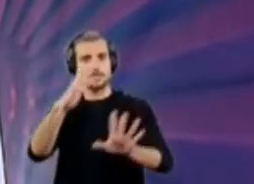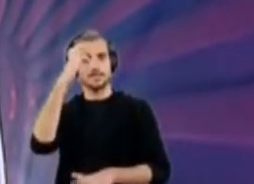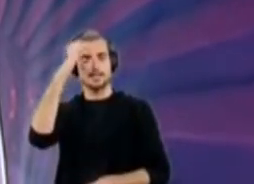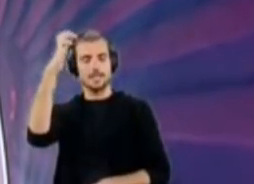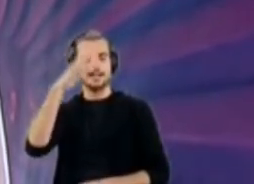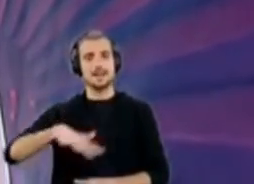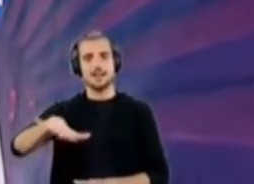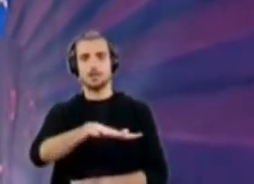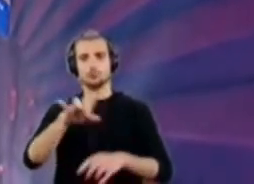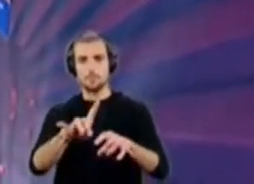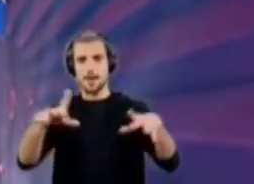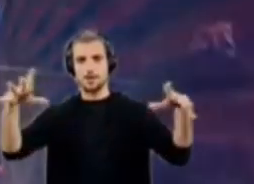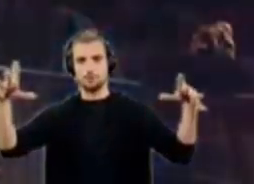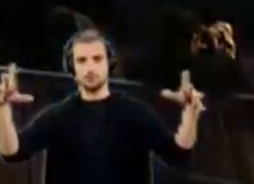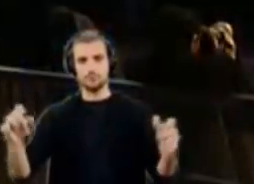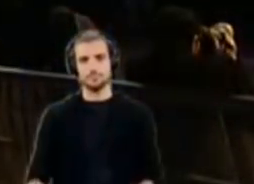reinos mágicos.